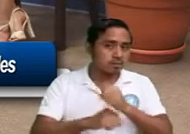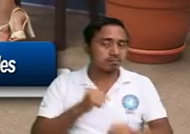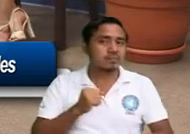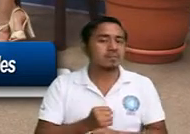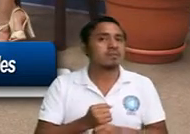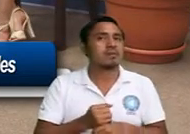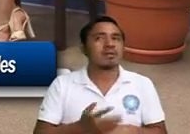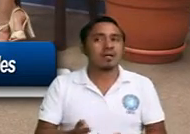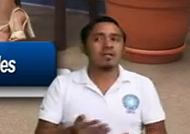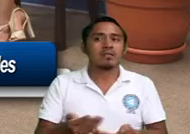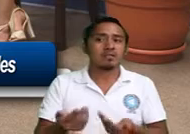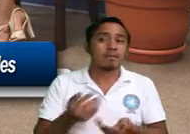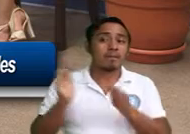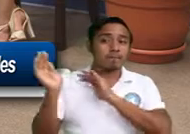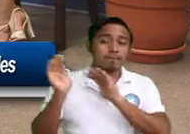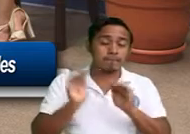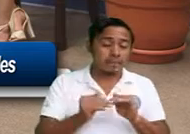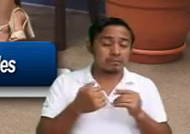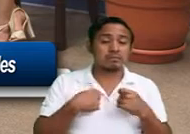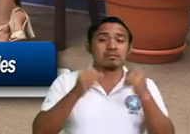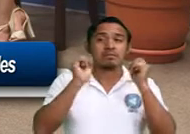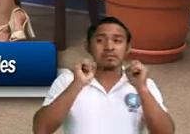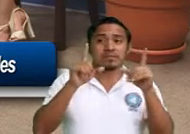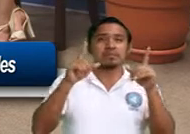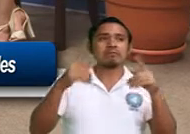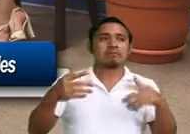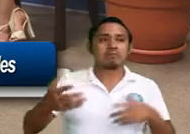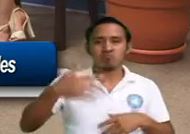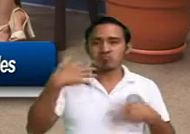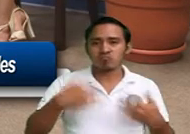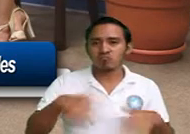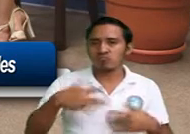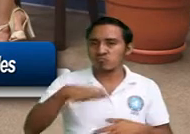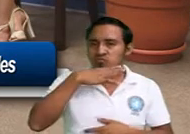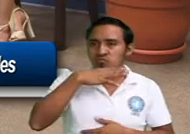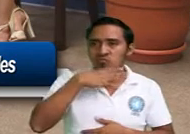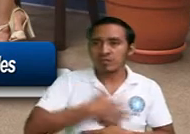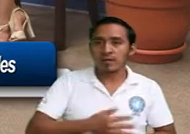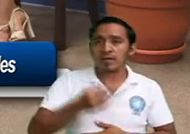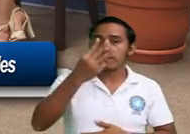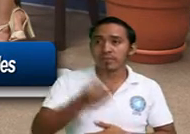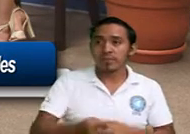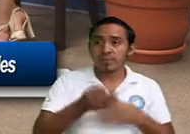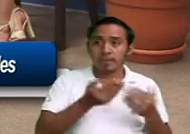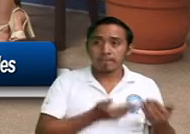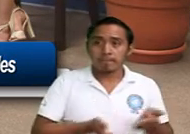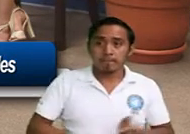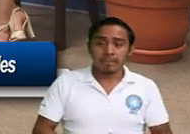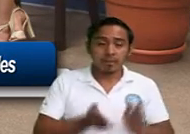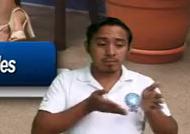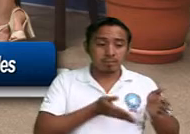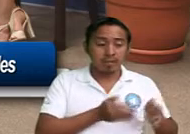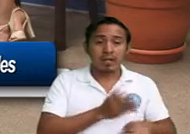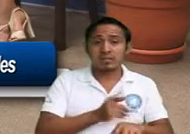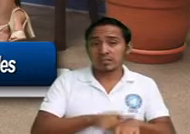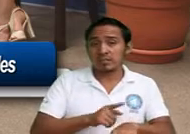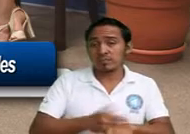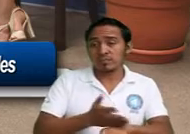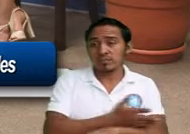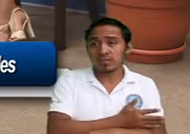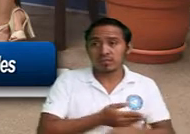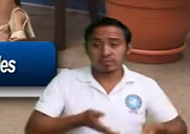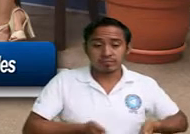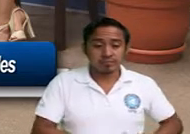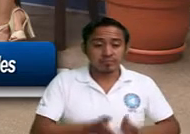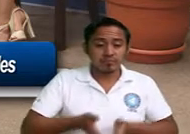es una bendición, pero es un cambio drástico en su vida, porque son tres niños que nacieron de forma prematura. Porque esta es